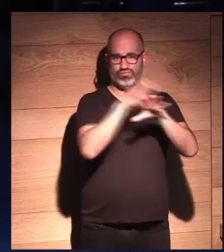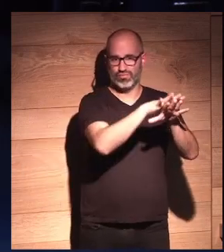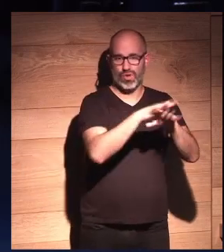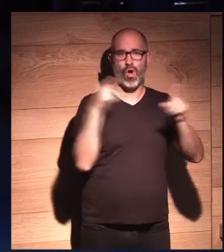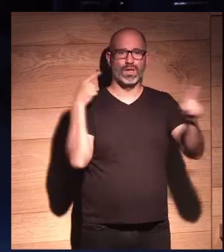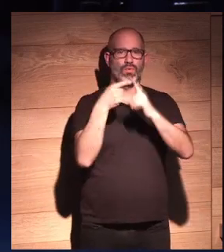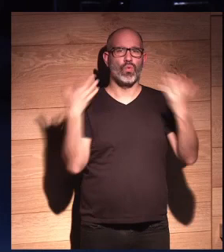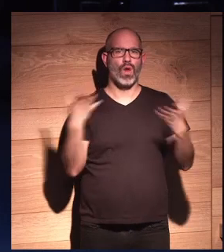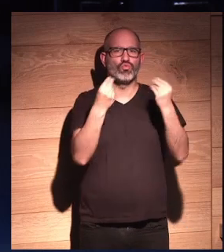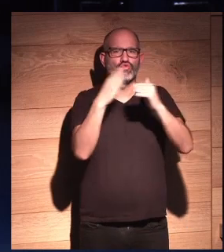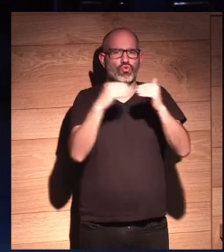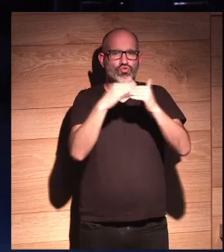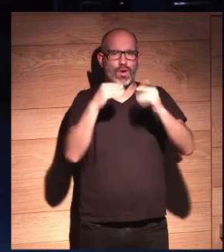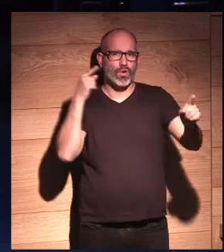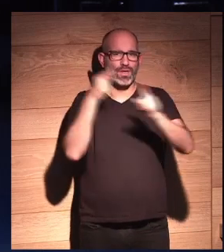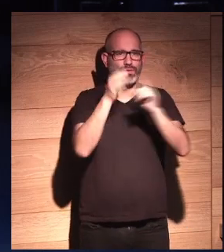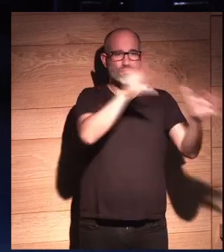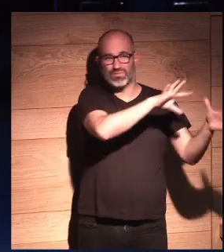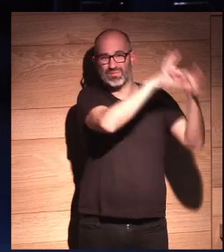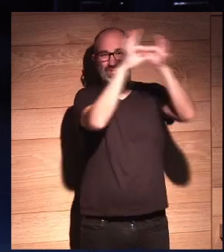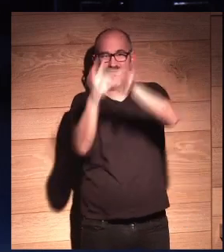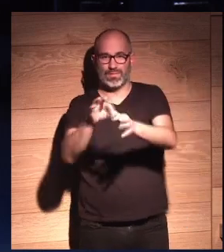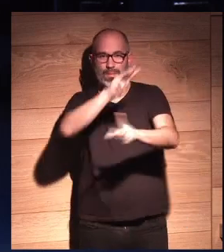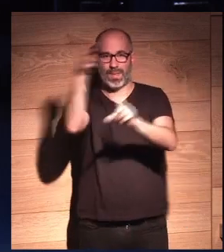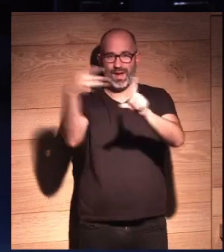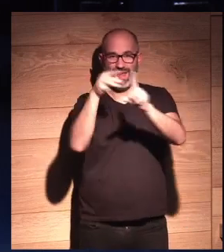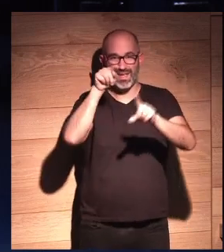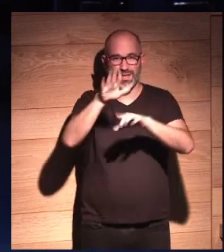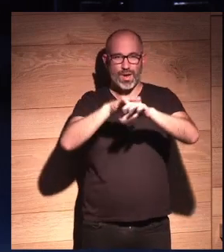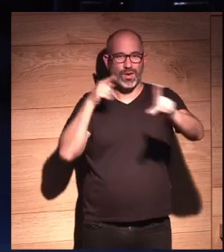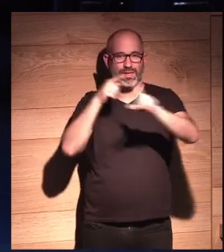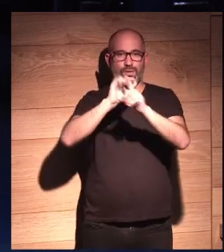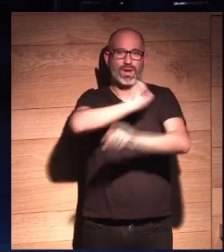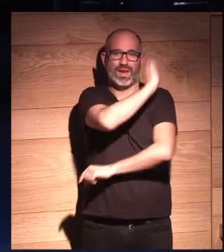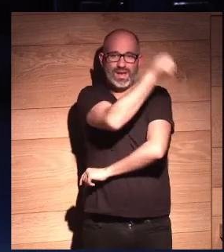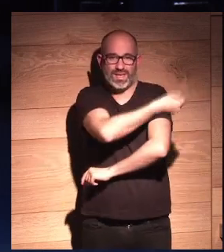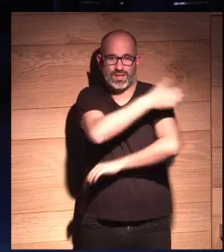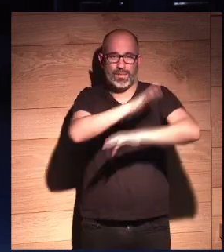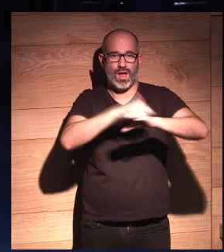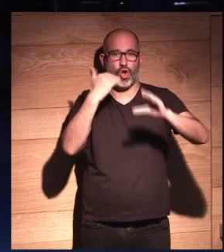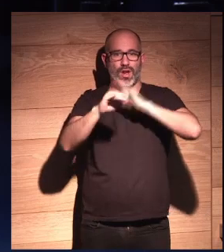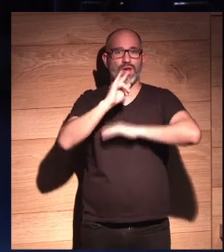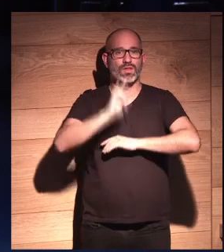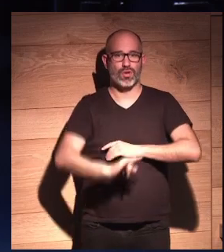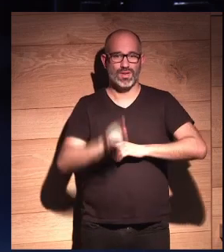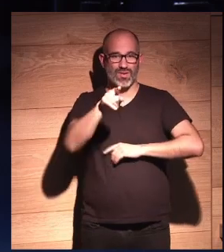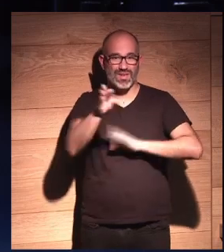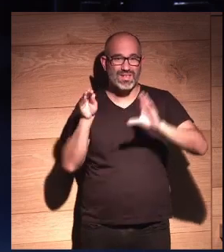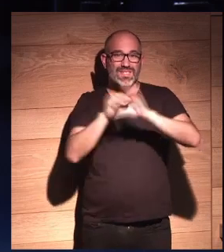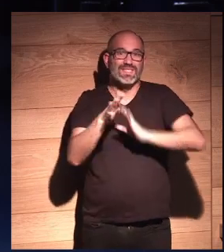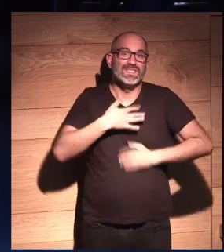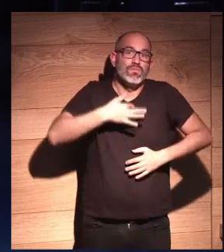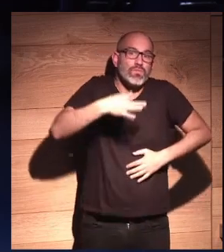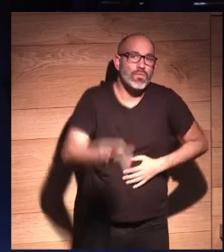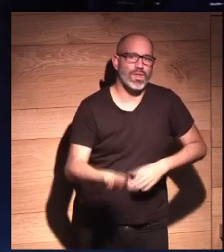era llevar muchos usuarios a esta página para que estos usuarios se registraran, dejaran sus correos electrónicos y, si